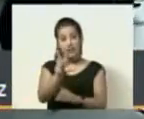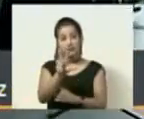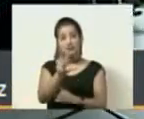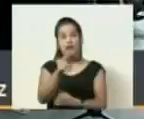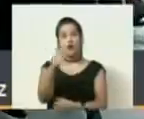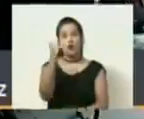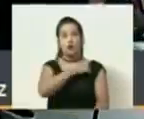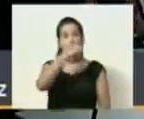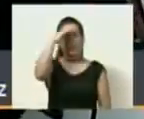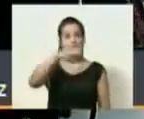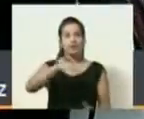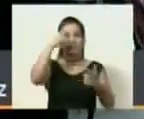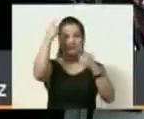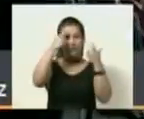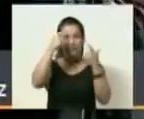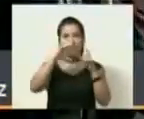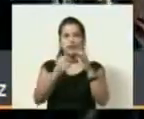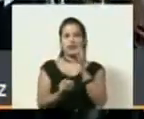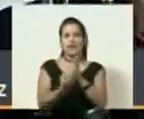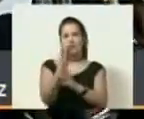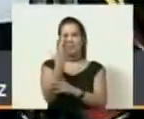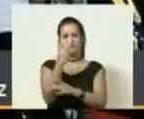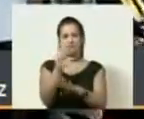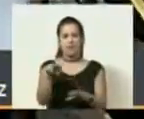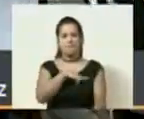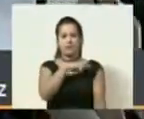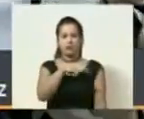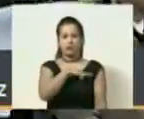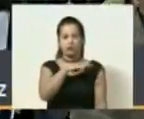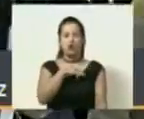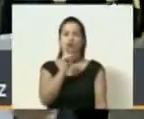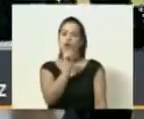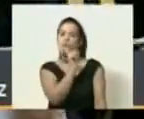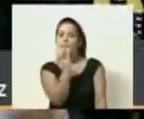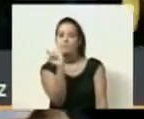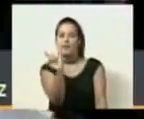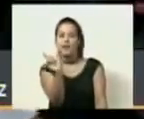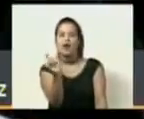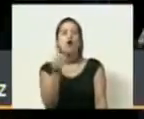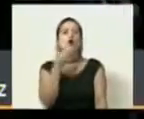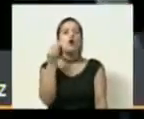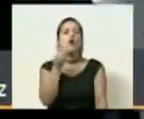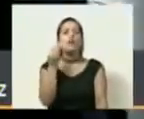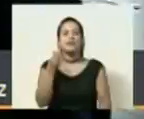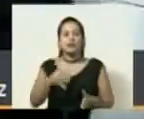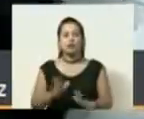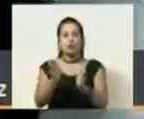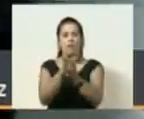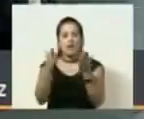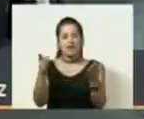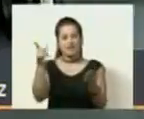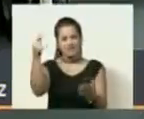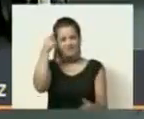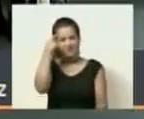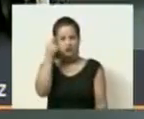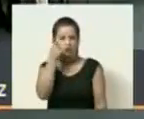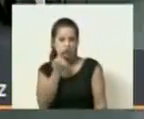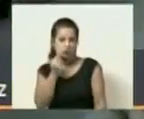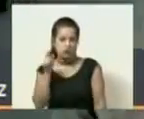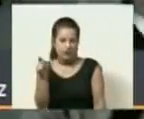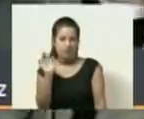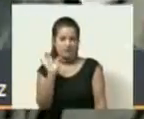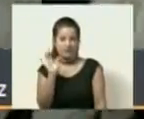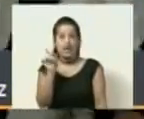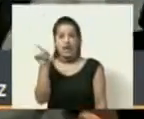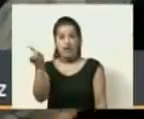Hugo Chávez creó esta heroica misión que tomó el nombre del joven cumanés en reconocimiento a su talento